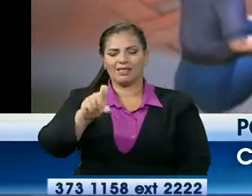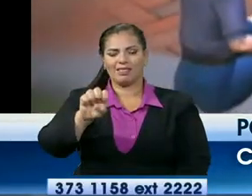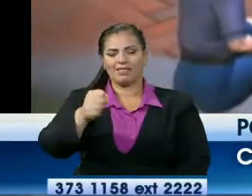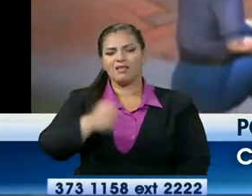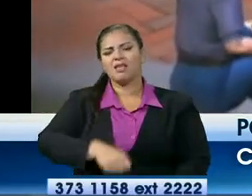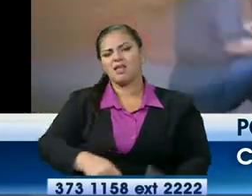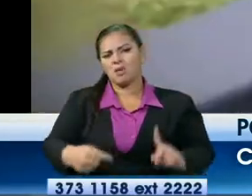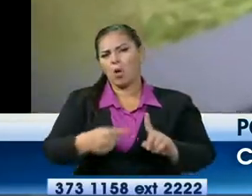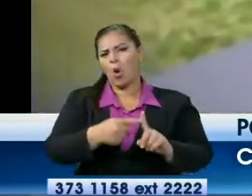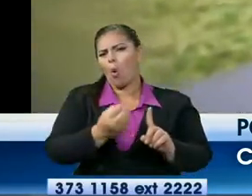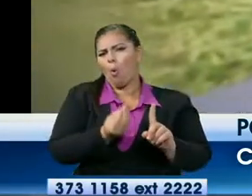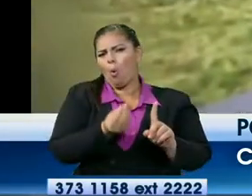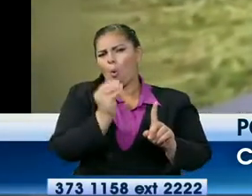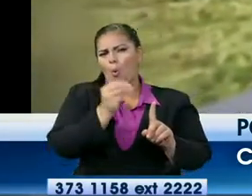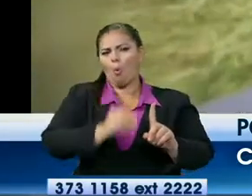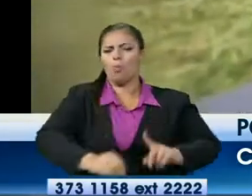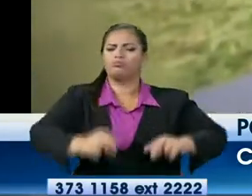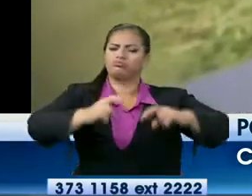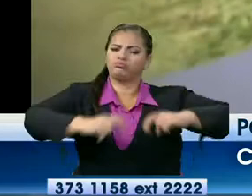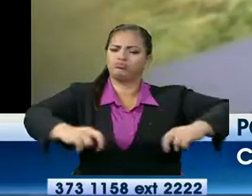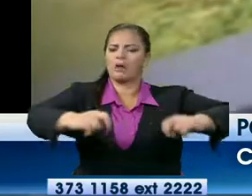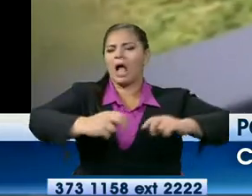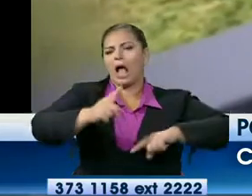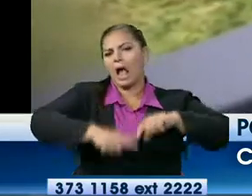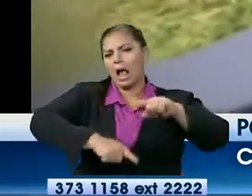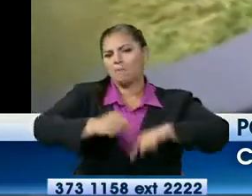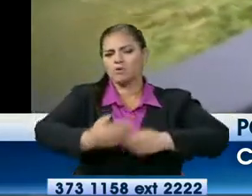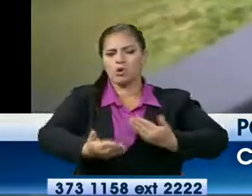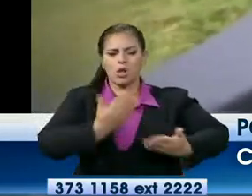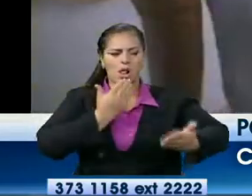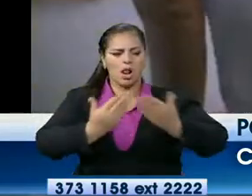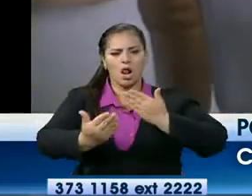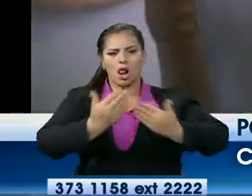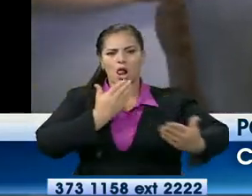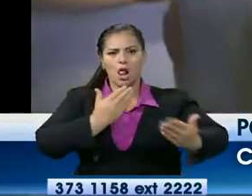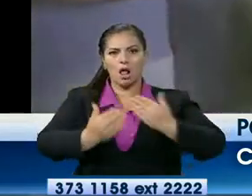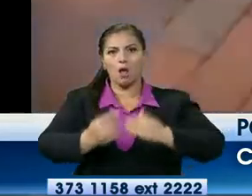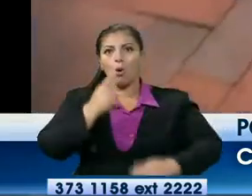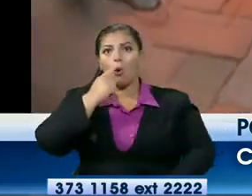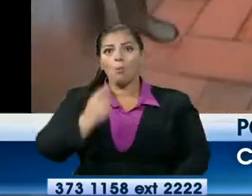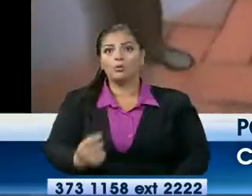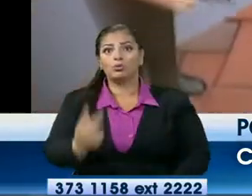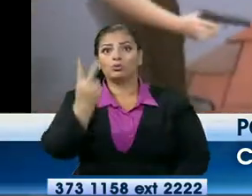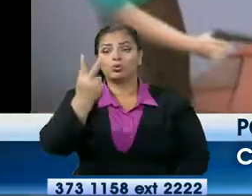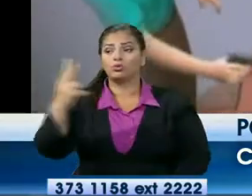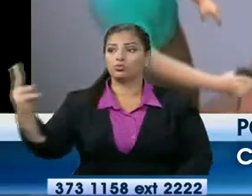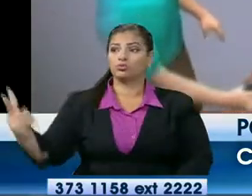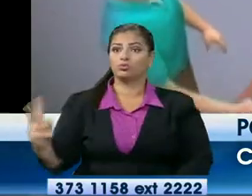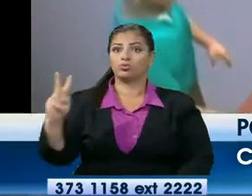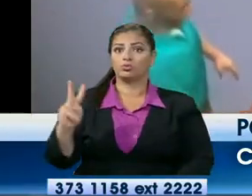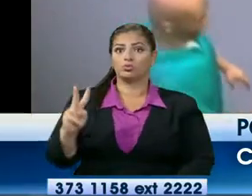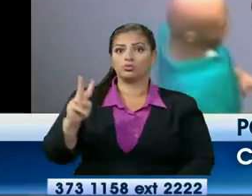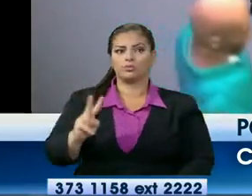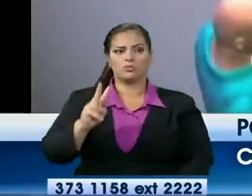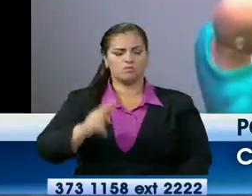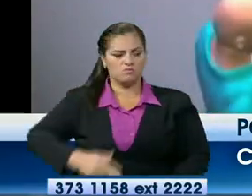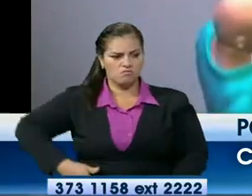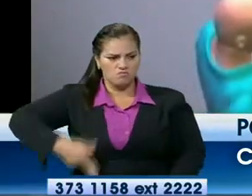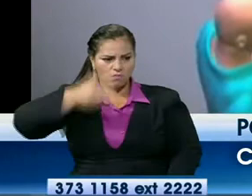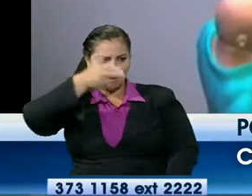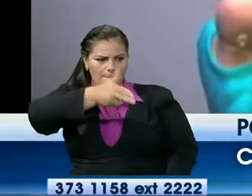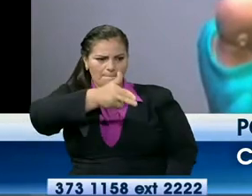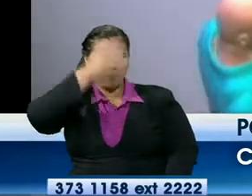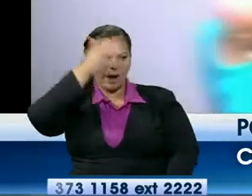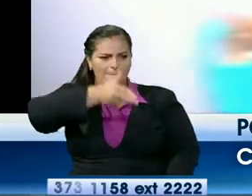repente aparecieron dos individuos portando armas de fuego y procedieron a disparar contra la humanidad de estas personas, pero logrando